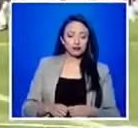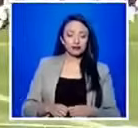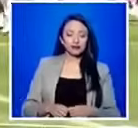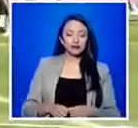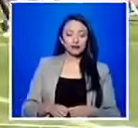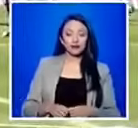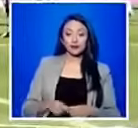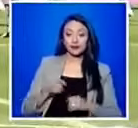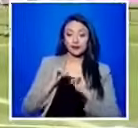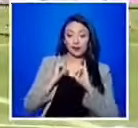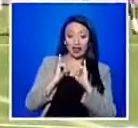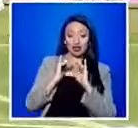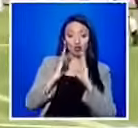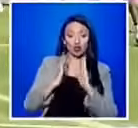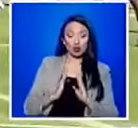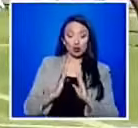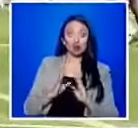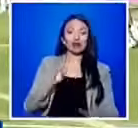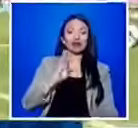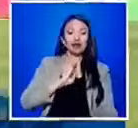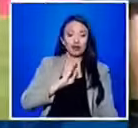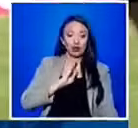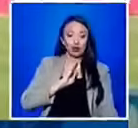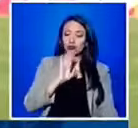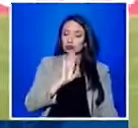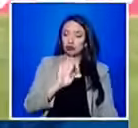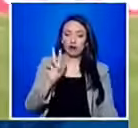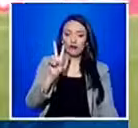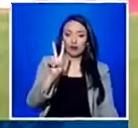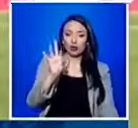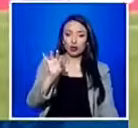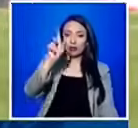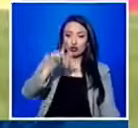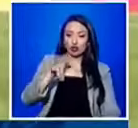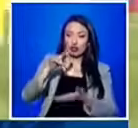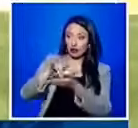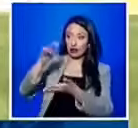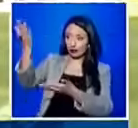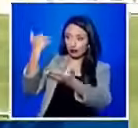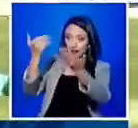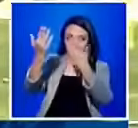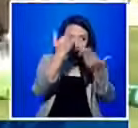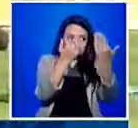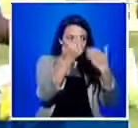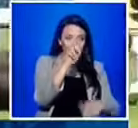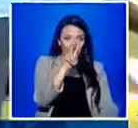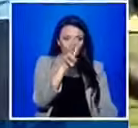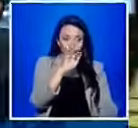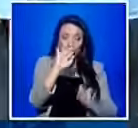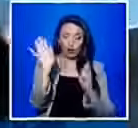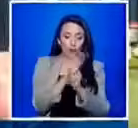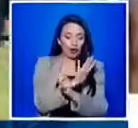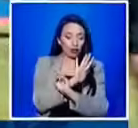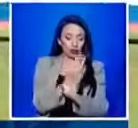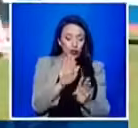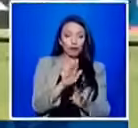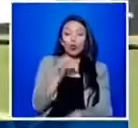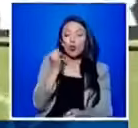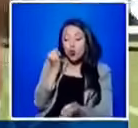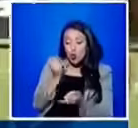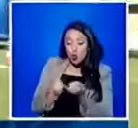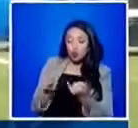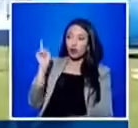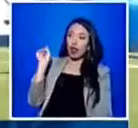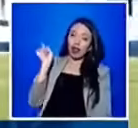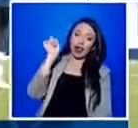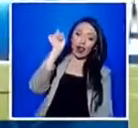El entrenador Sebastián Becachese ya cuenta con los 29 jugadores citados en la casa de la selección en Quito. El último en arribar a